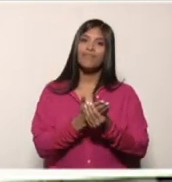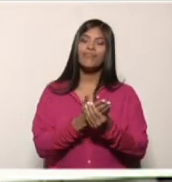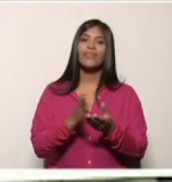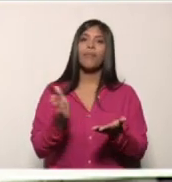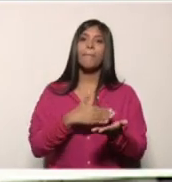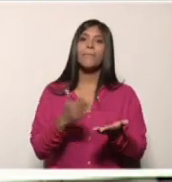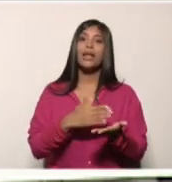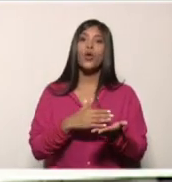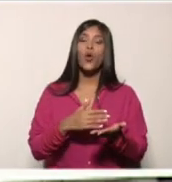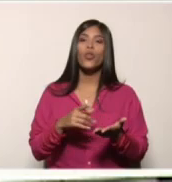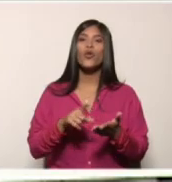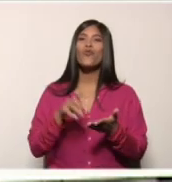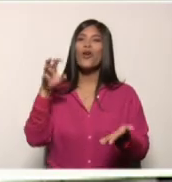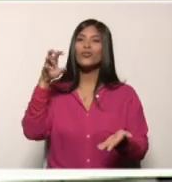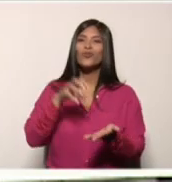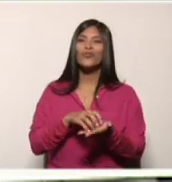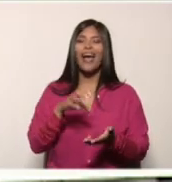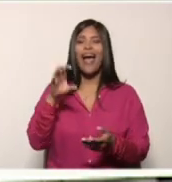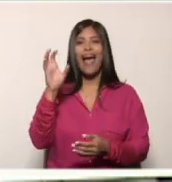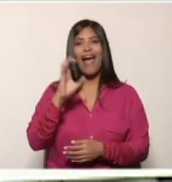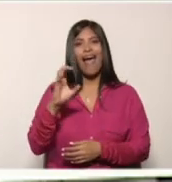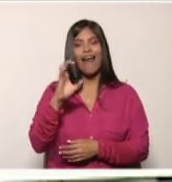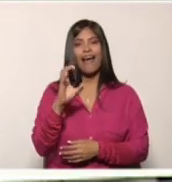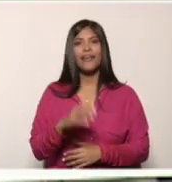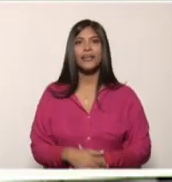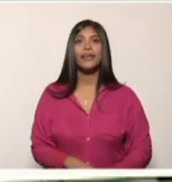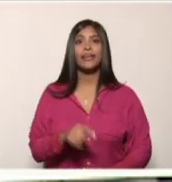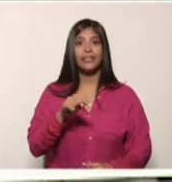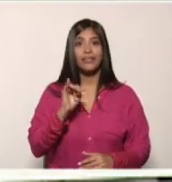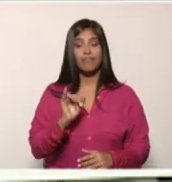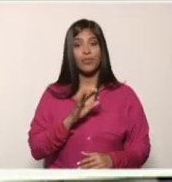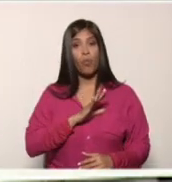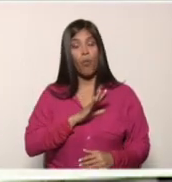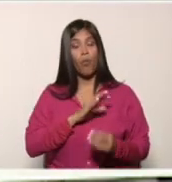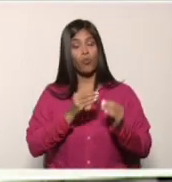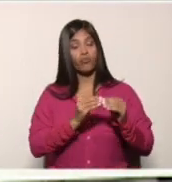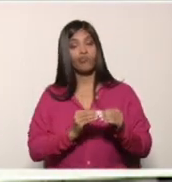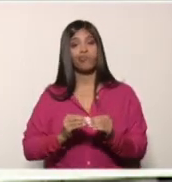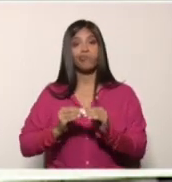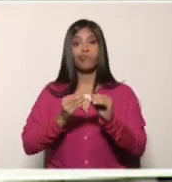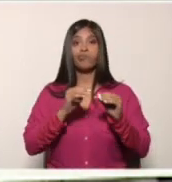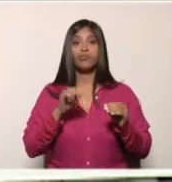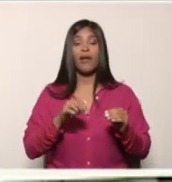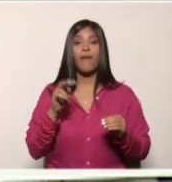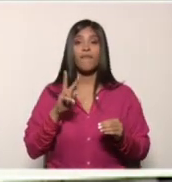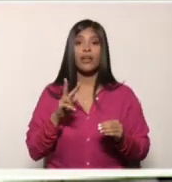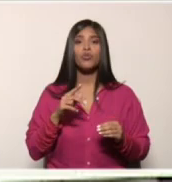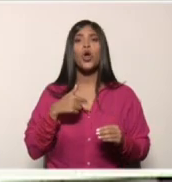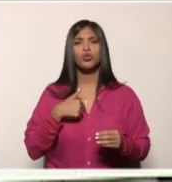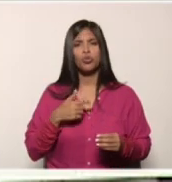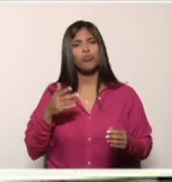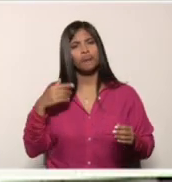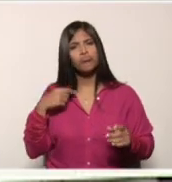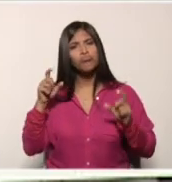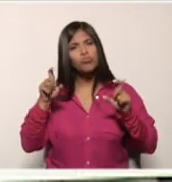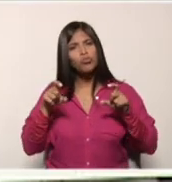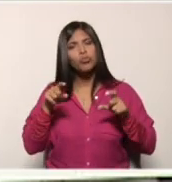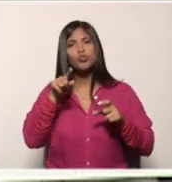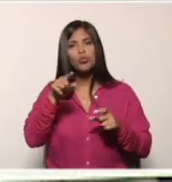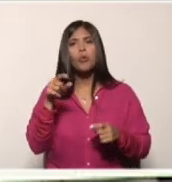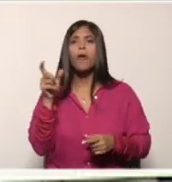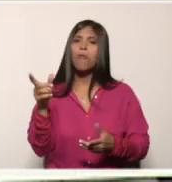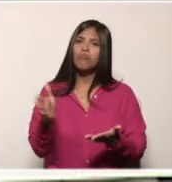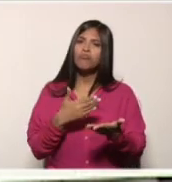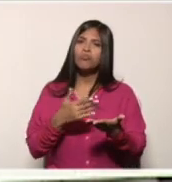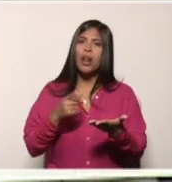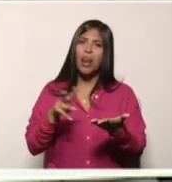que se llama Guayca la Respondona. Esta tira cómica es de nosotros y les recomiendo que la lean y la vean